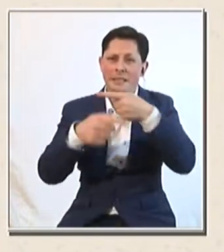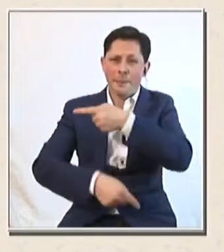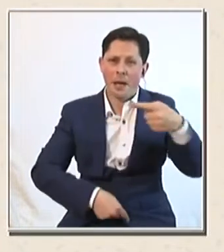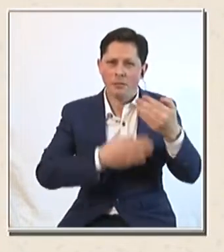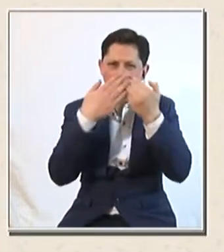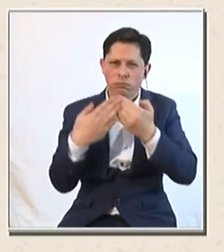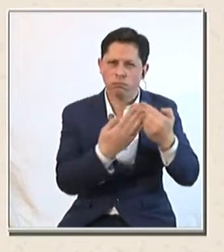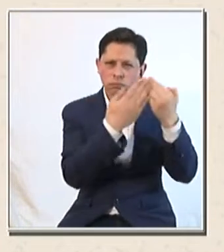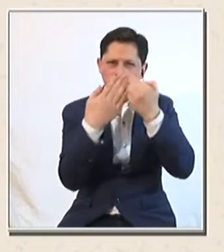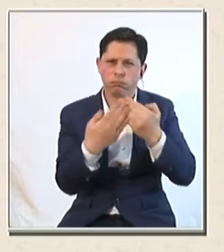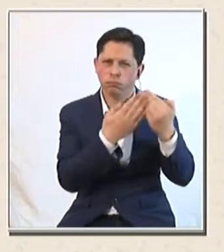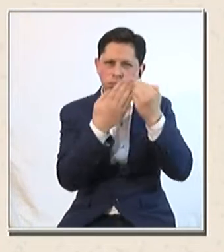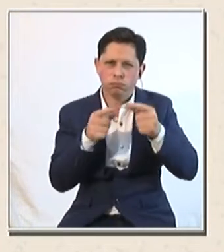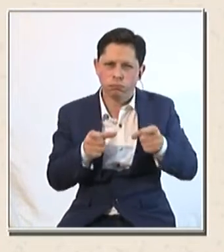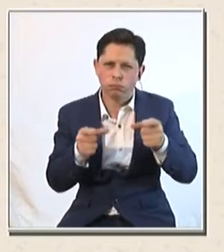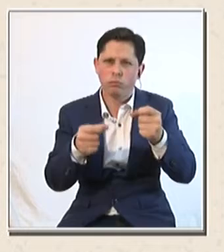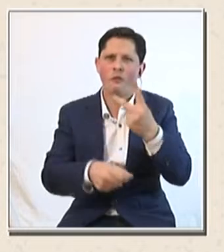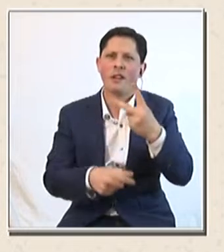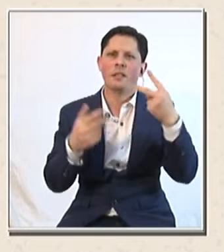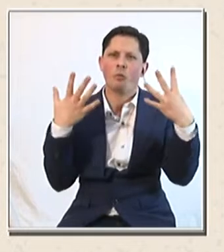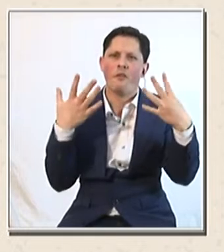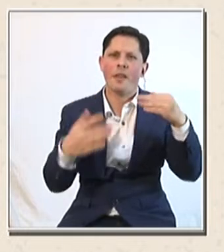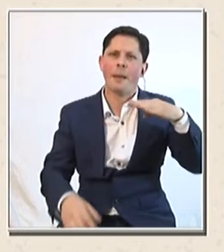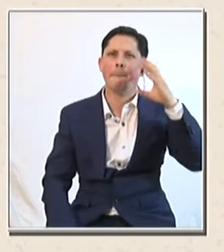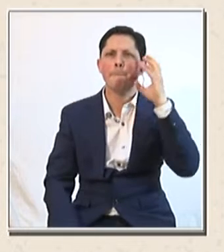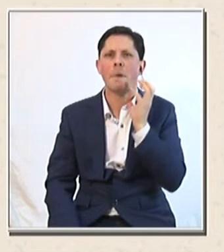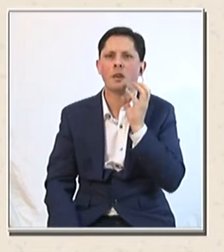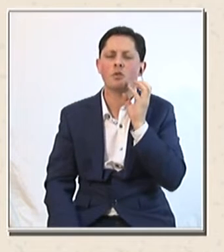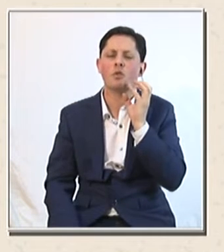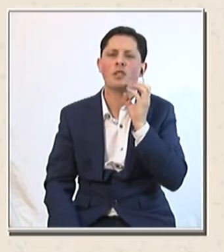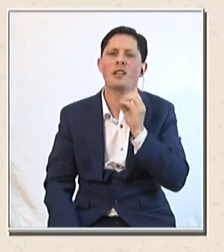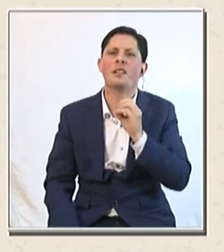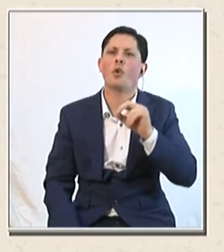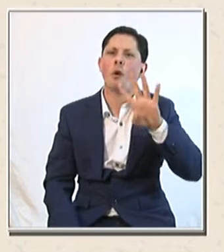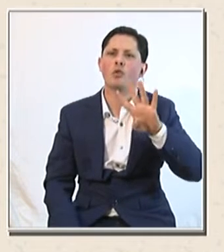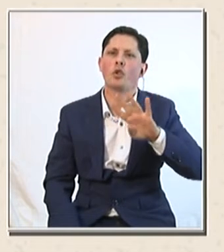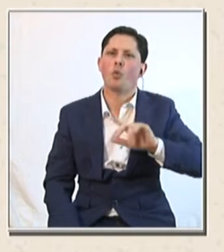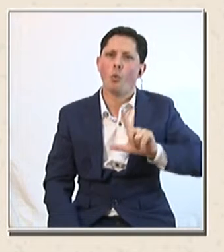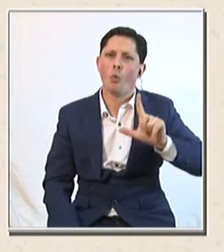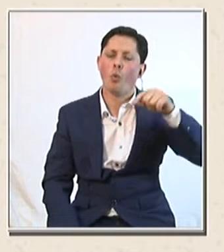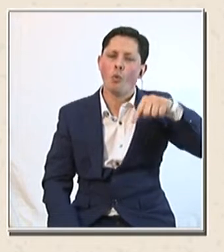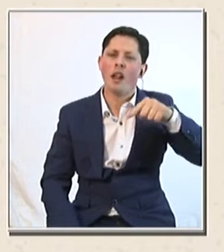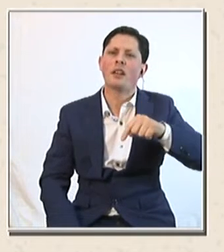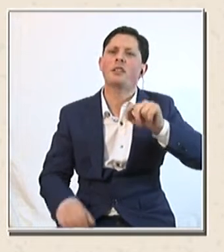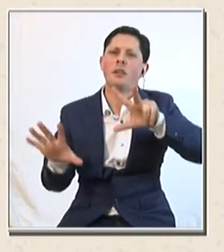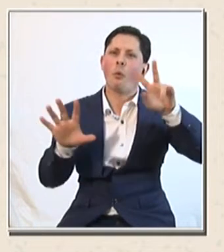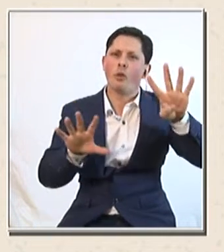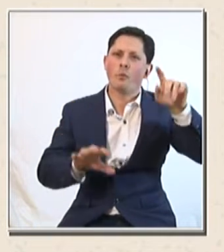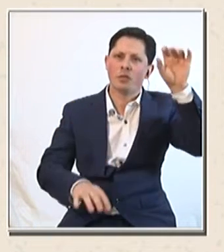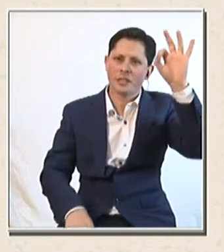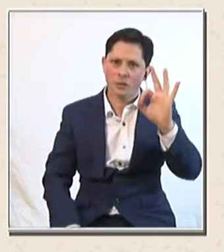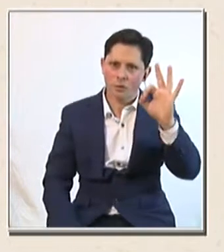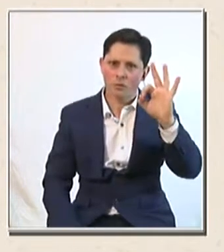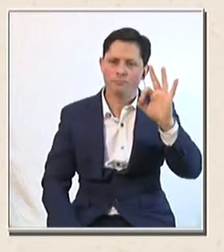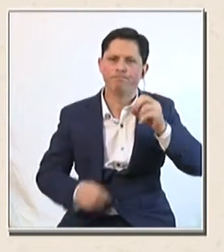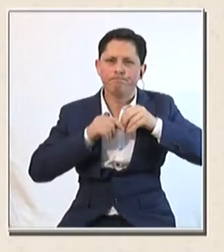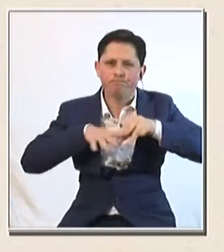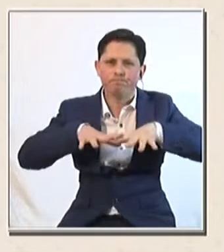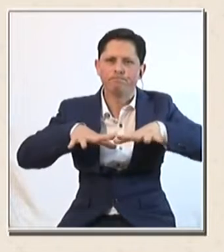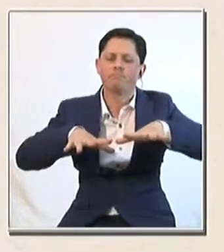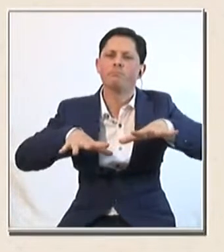que corresponde al periodo entre el 29 de mayo y el 4 de junio, un 48% corresponden a virus respiratorios